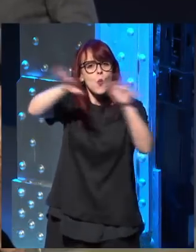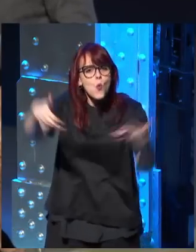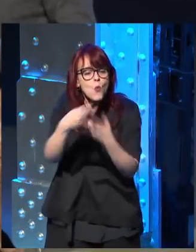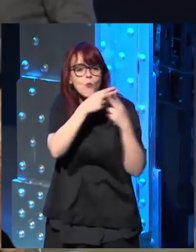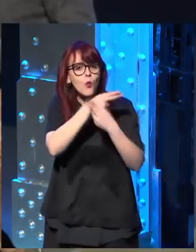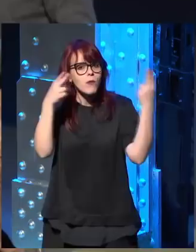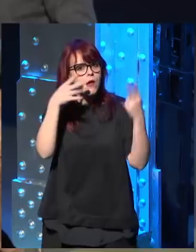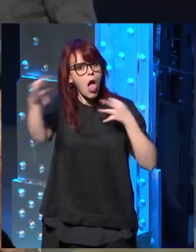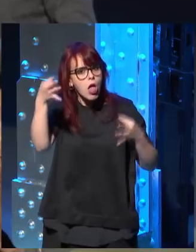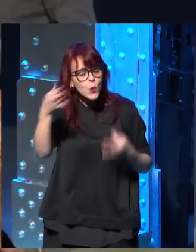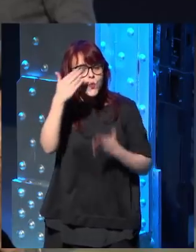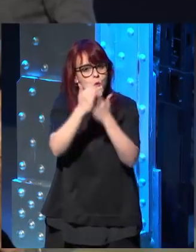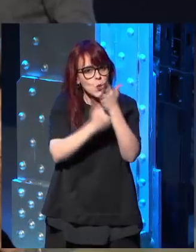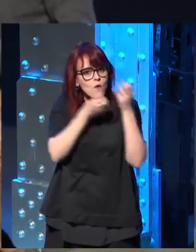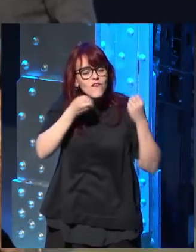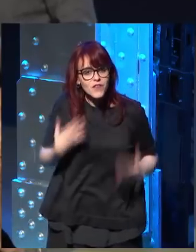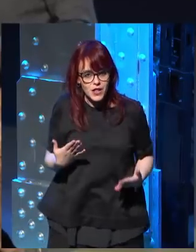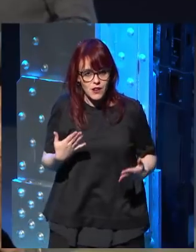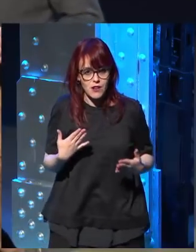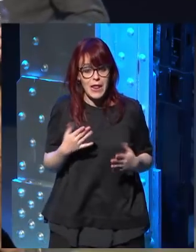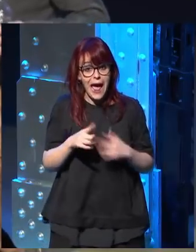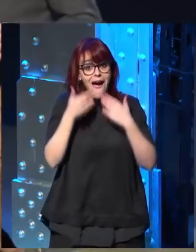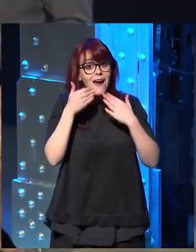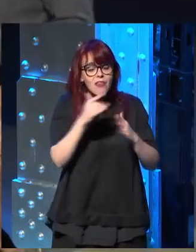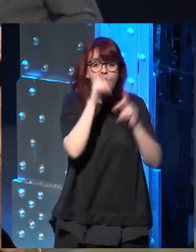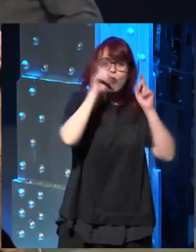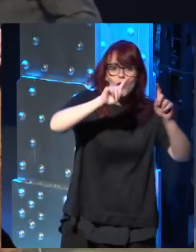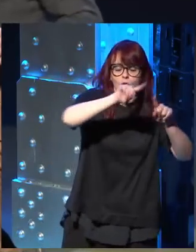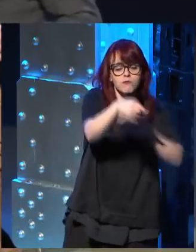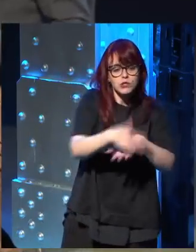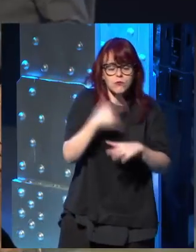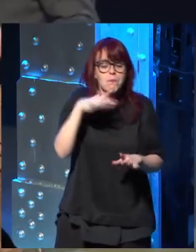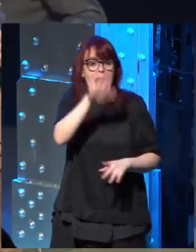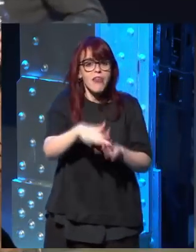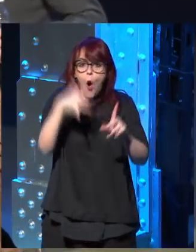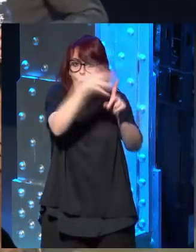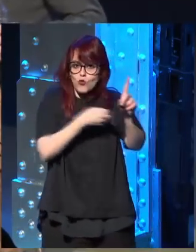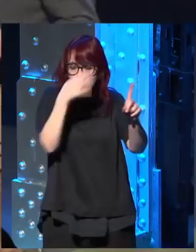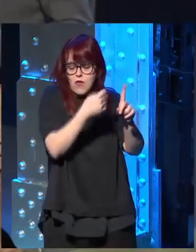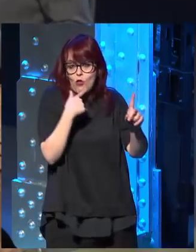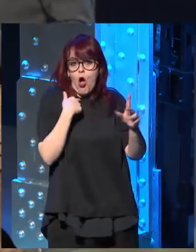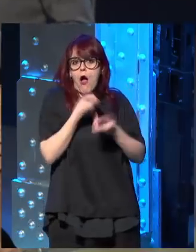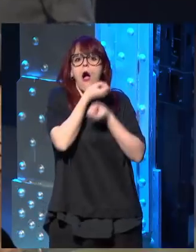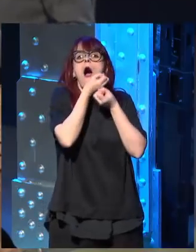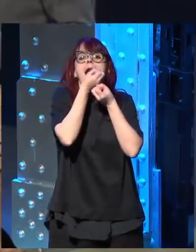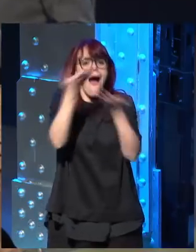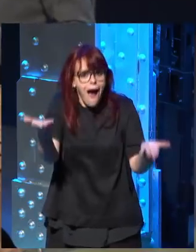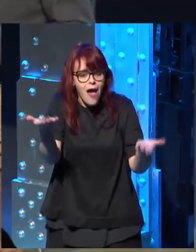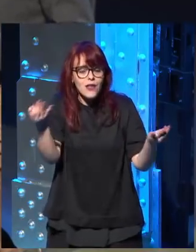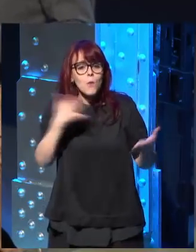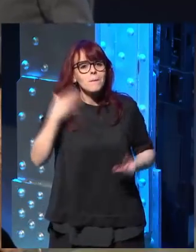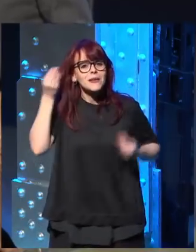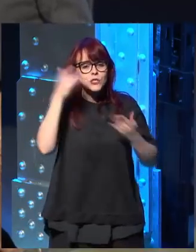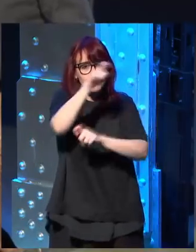pública y rigurosa, ¿no? Entonces, yo soy un utopista, es decir, que aspiro creo que todo el mundo